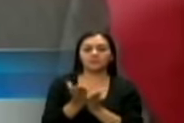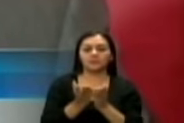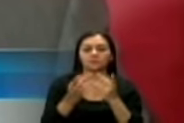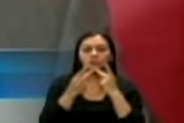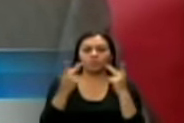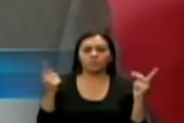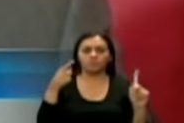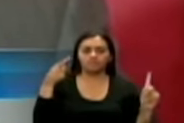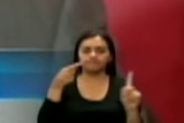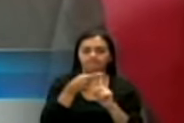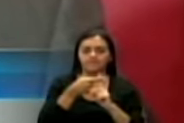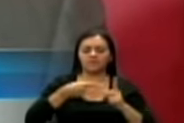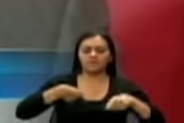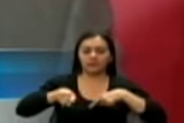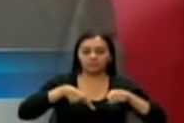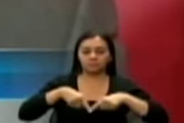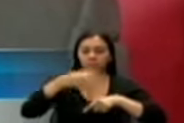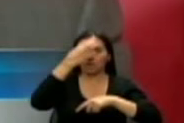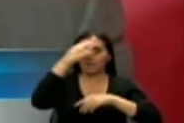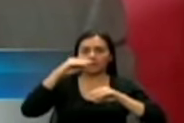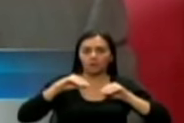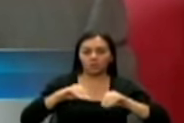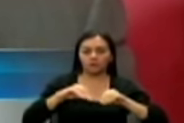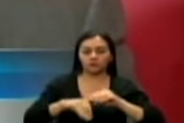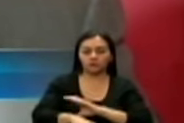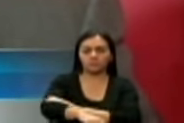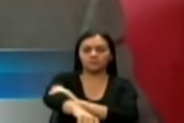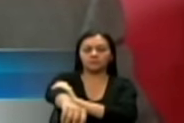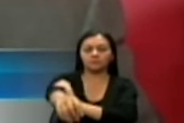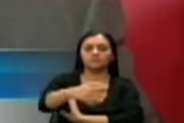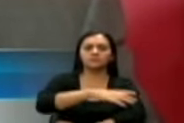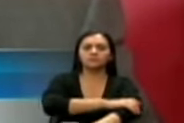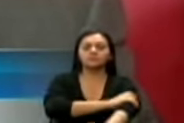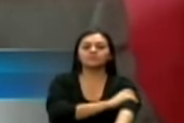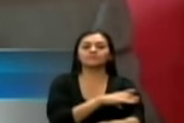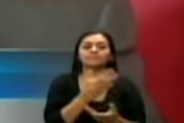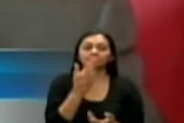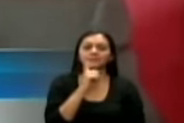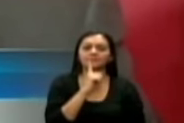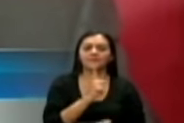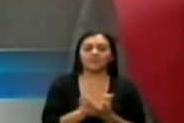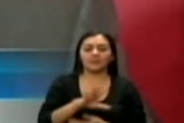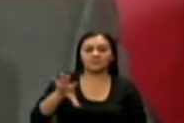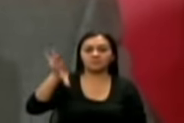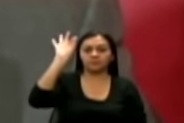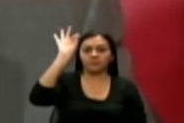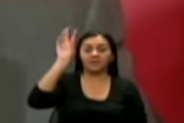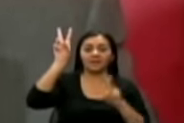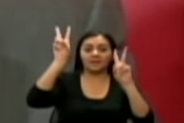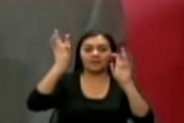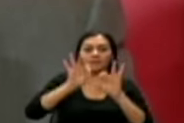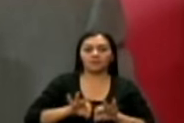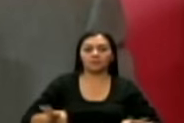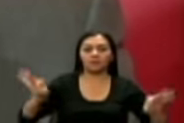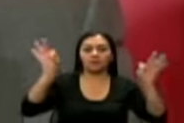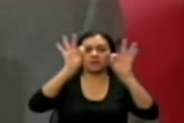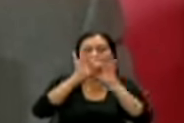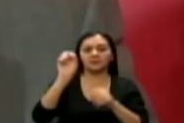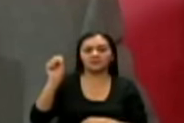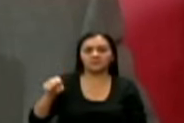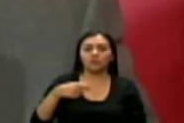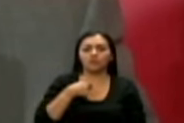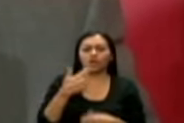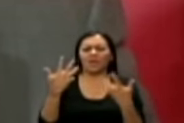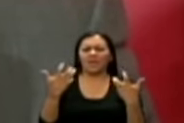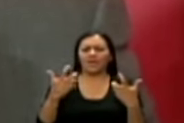¿no? Transporte, educación, etc. Agarraron un tema importante, ¿no? Demagógico, pero importante, ¿no? Decían, queremos